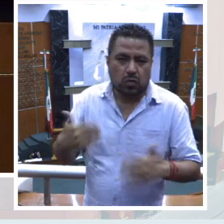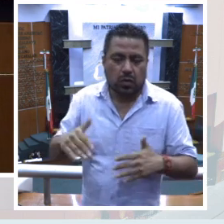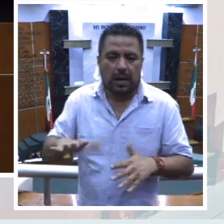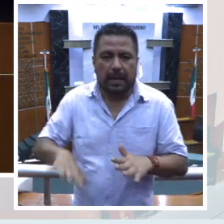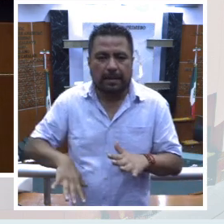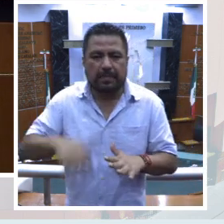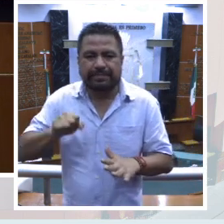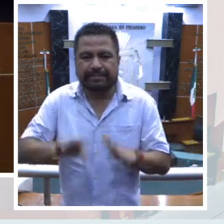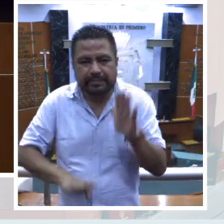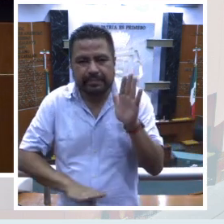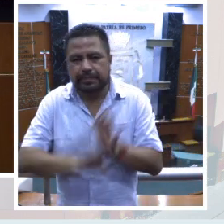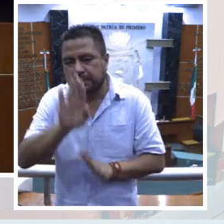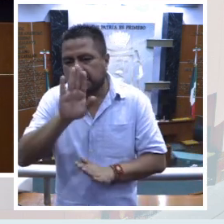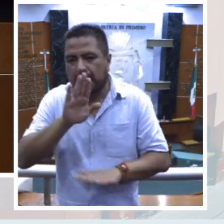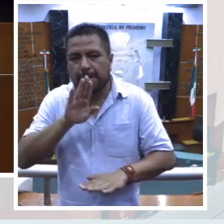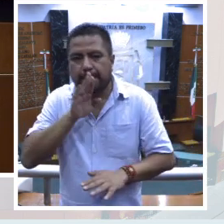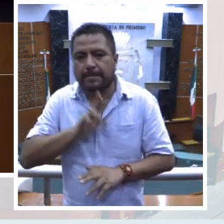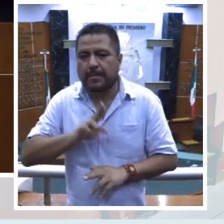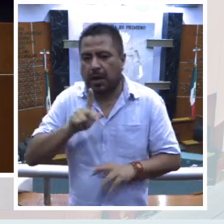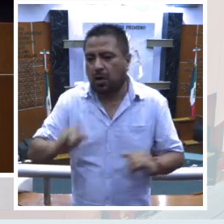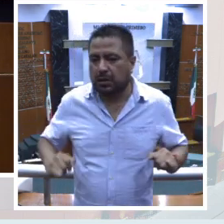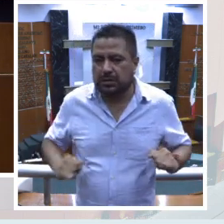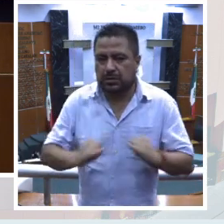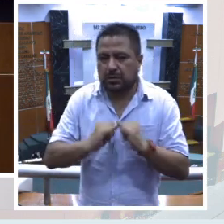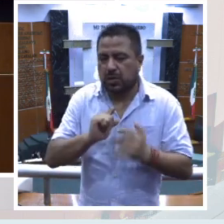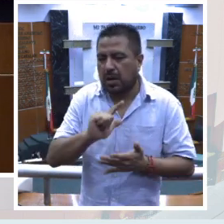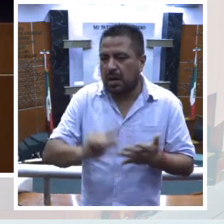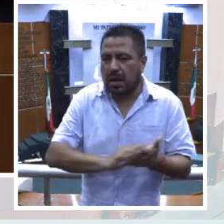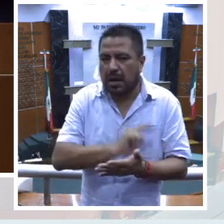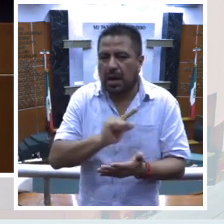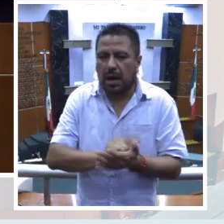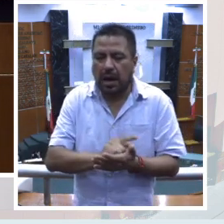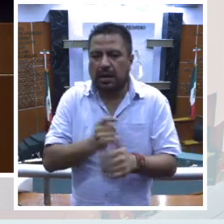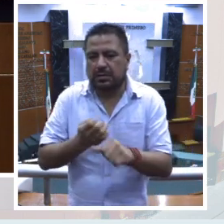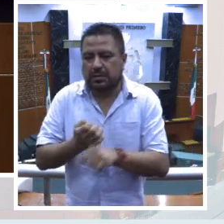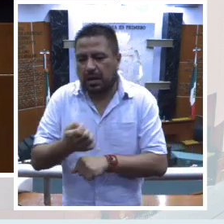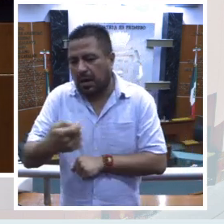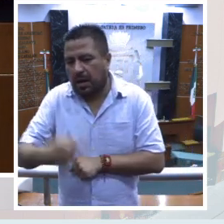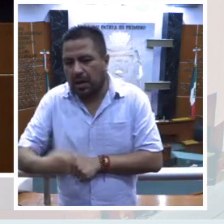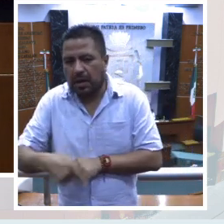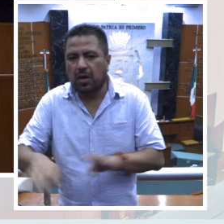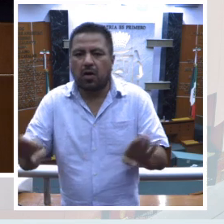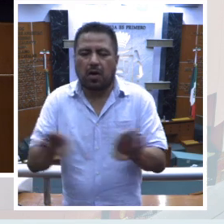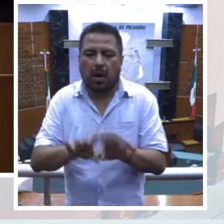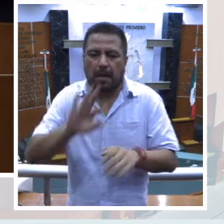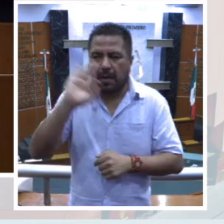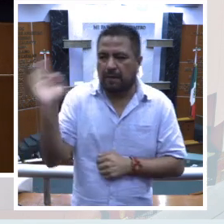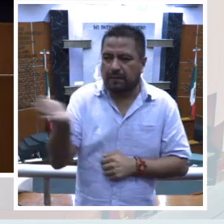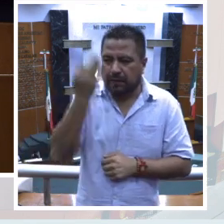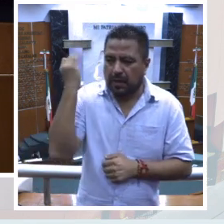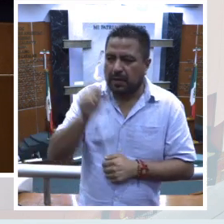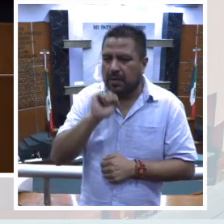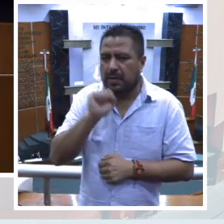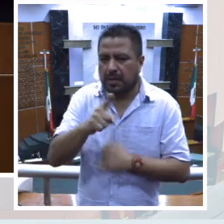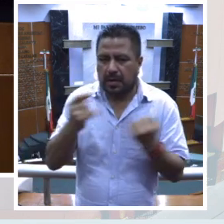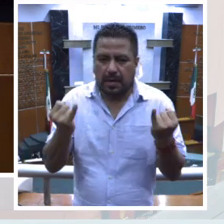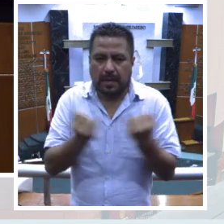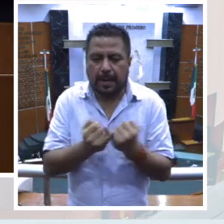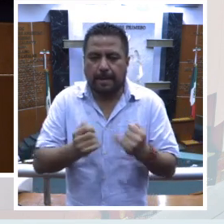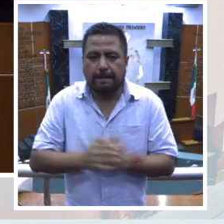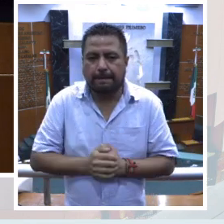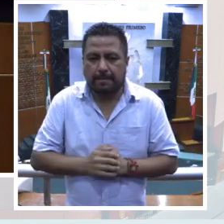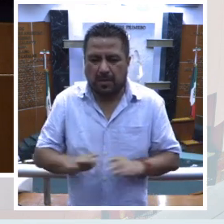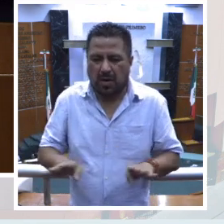promovido mejores instituciones legales ya sea a nivel local como Federal como